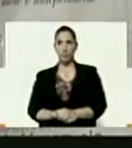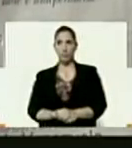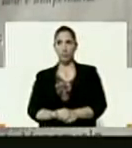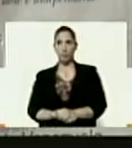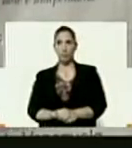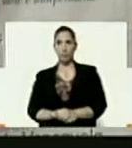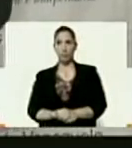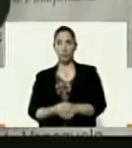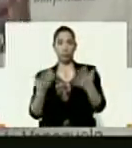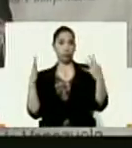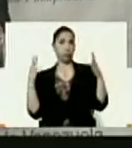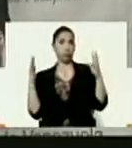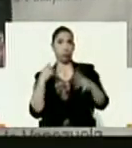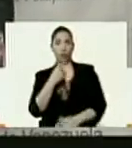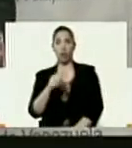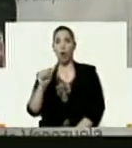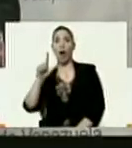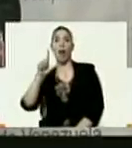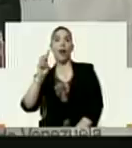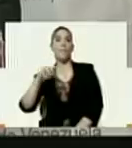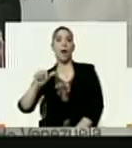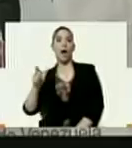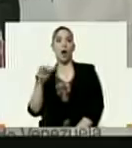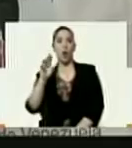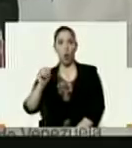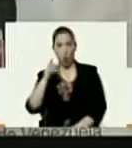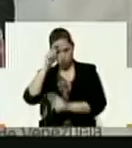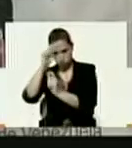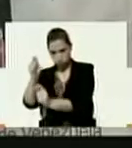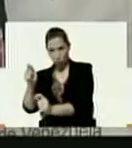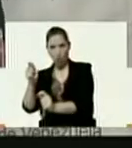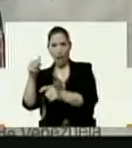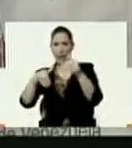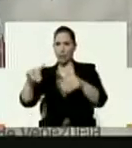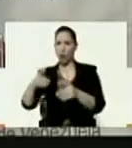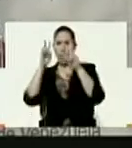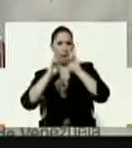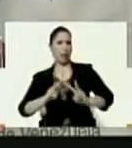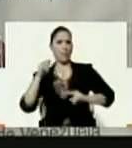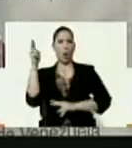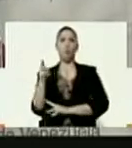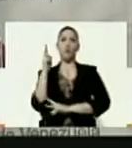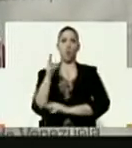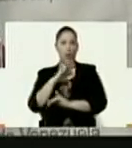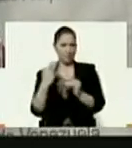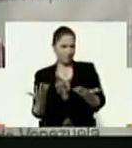Bravo, dijo el mar, bravo, bravo. Reconocemos las elecciones limpias, libérrimas